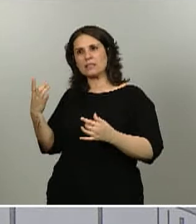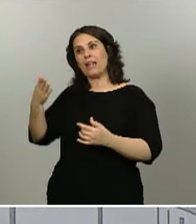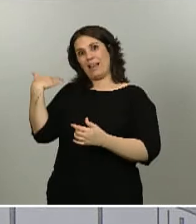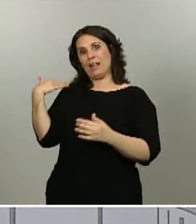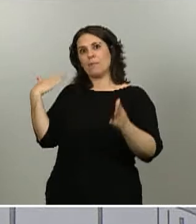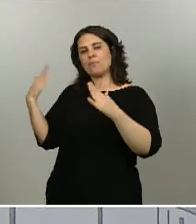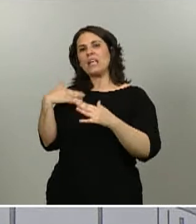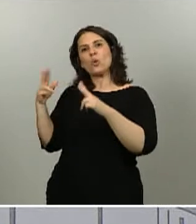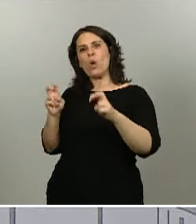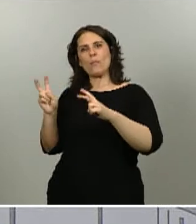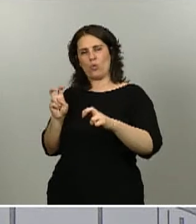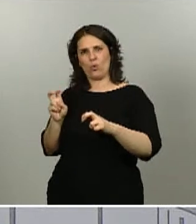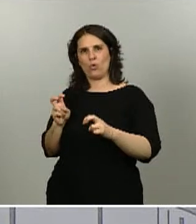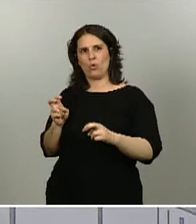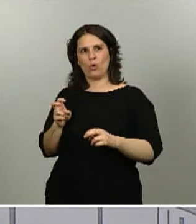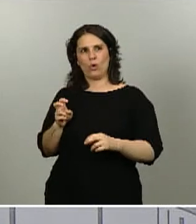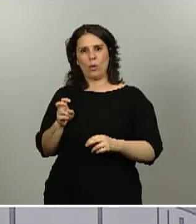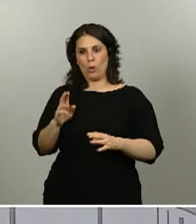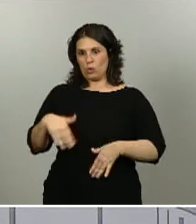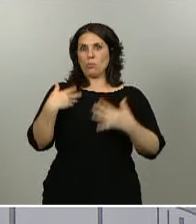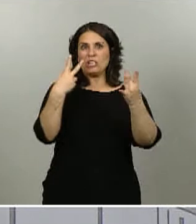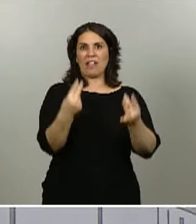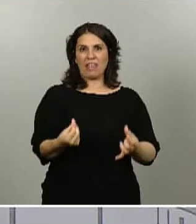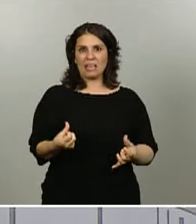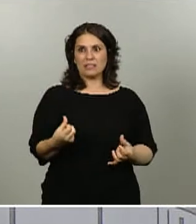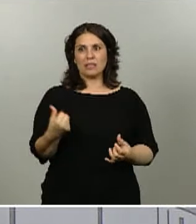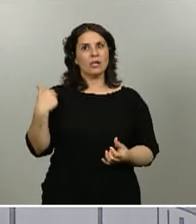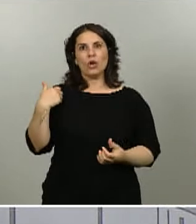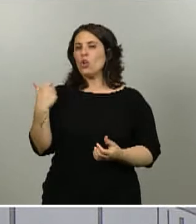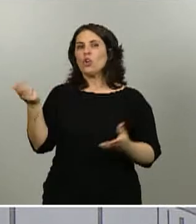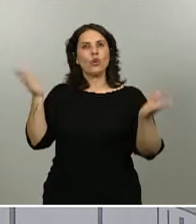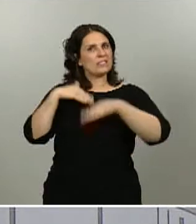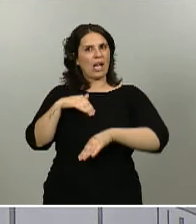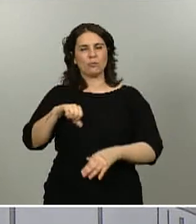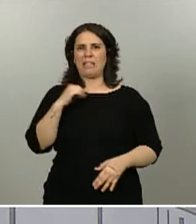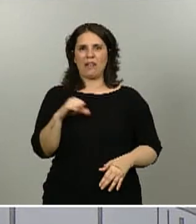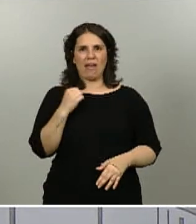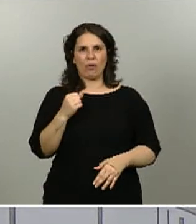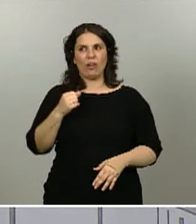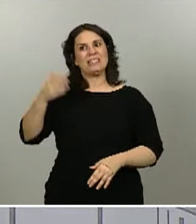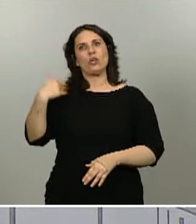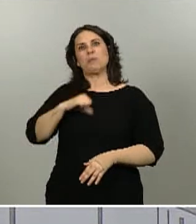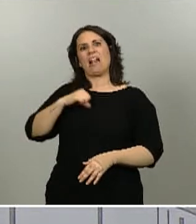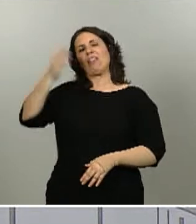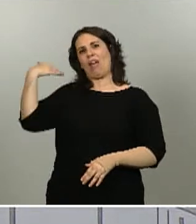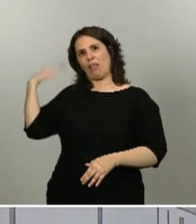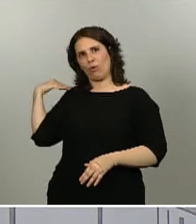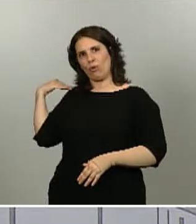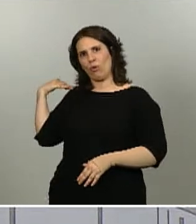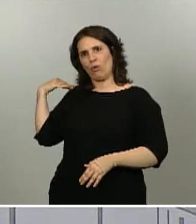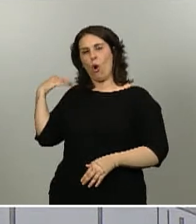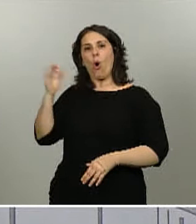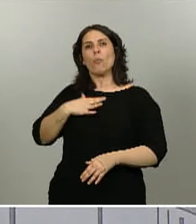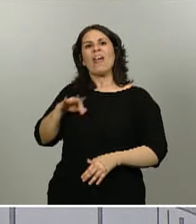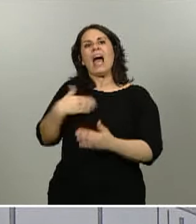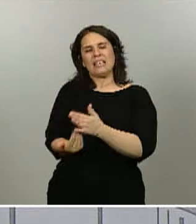hospitalizado, cuando en los últimos 7 días no ha sido hospitalizado, sino que fue hospitalizado hace tiempo o incluso puede ser que ya esté dado de alta.